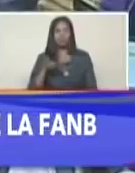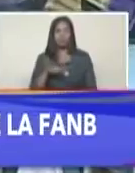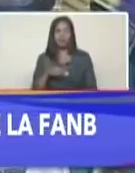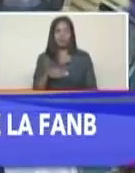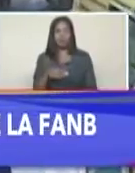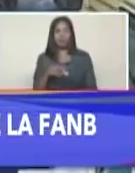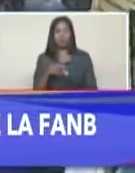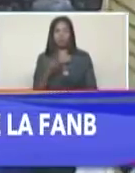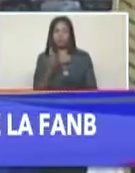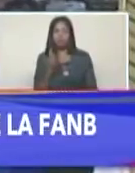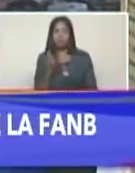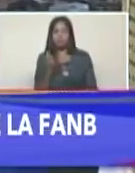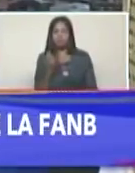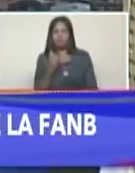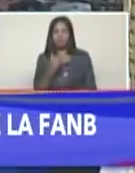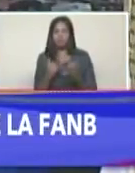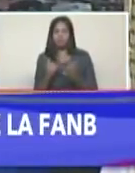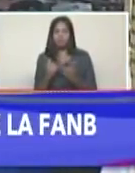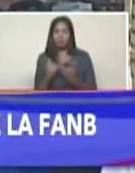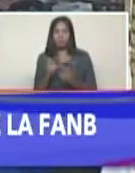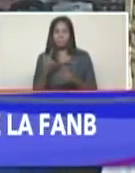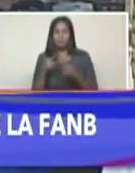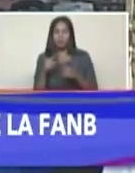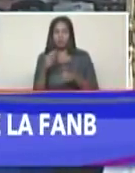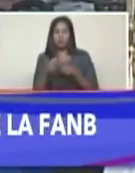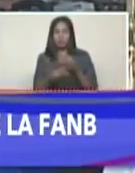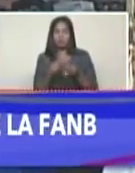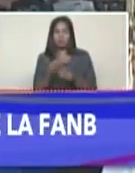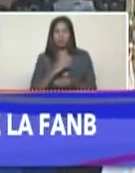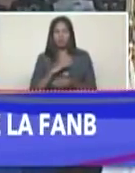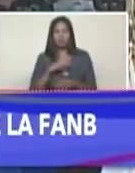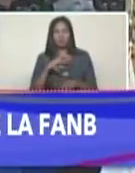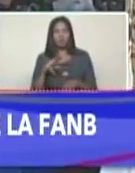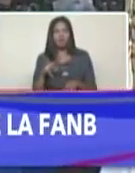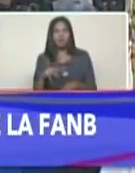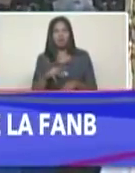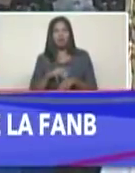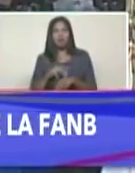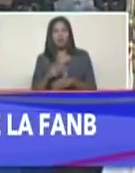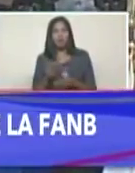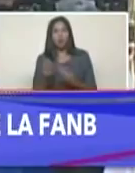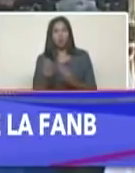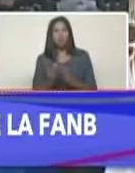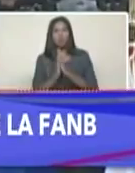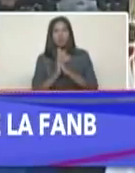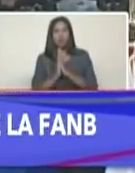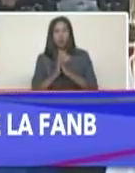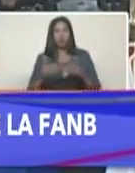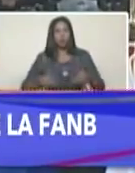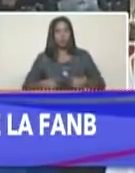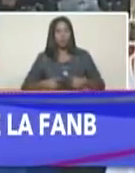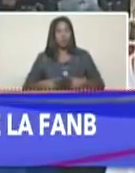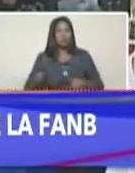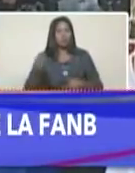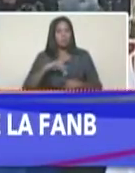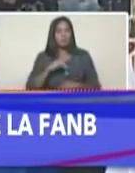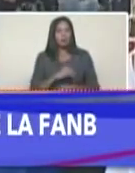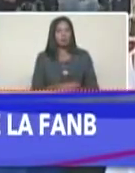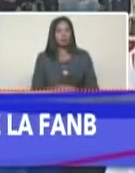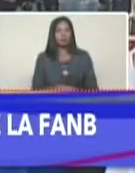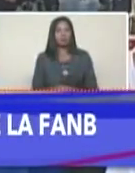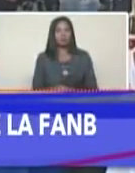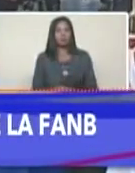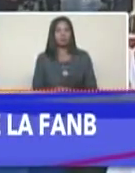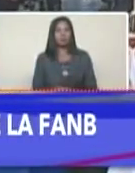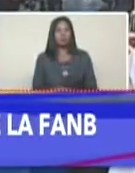este pasillo, pero yo creo que hay que hacer, doctor Jorge Rodríguez, hay que hacer un gran esfuerzo para a través